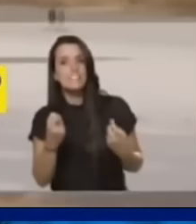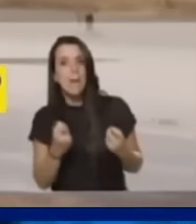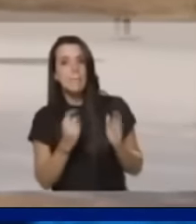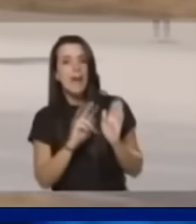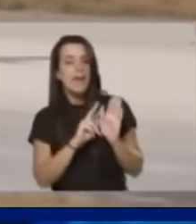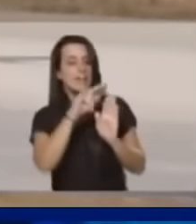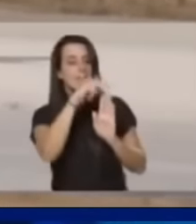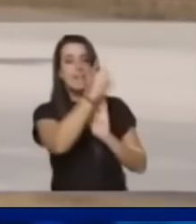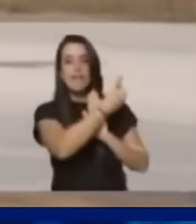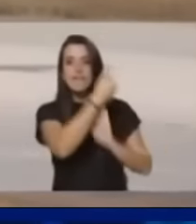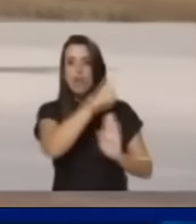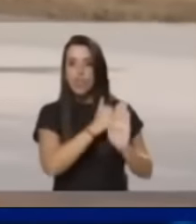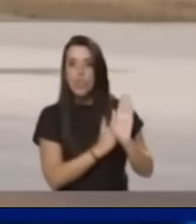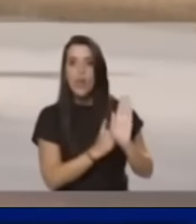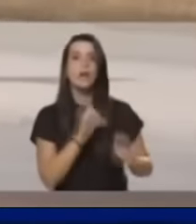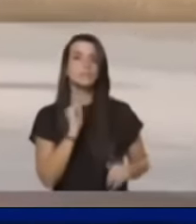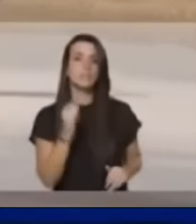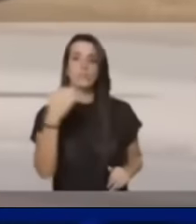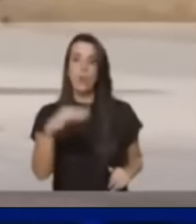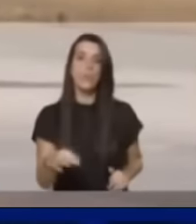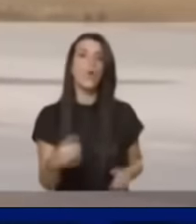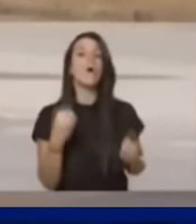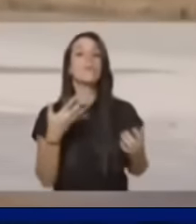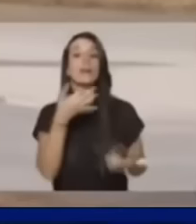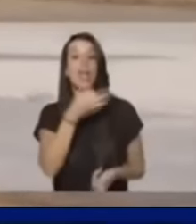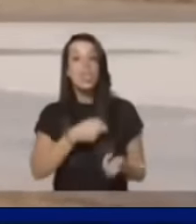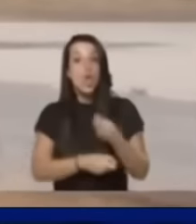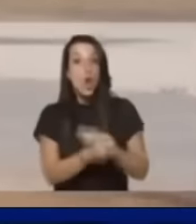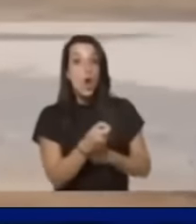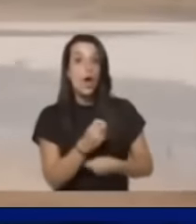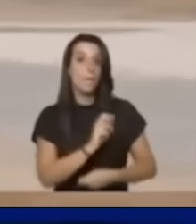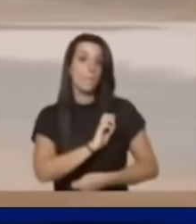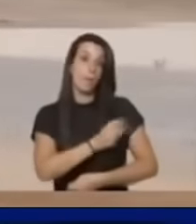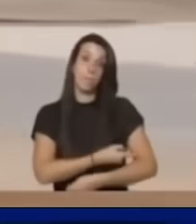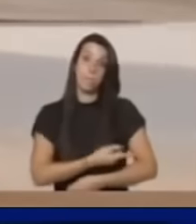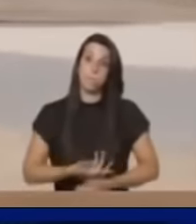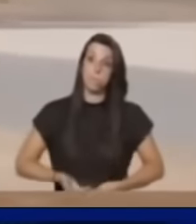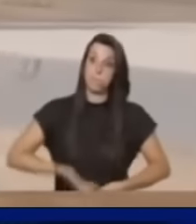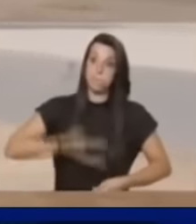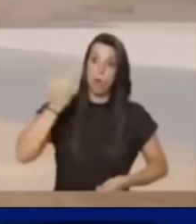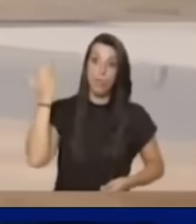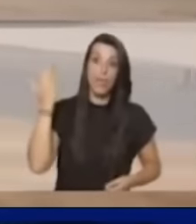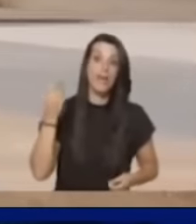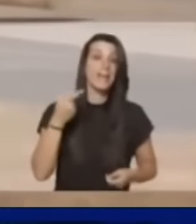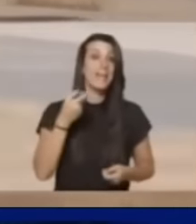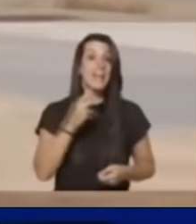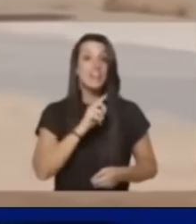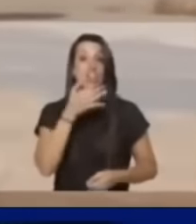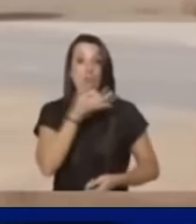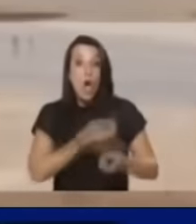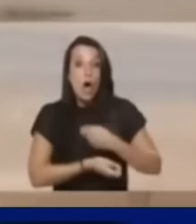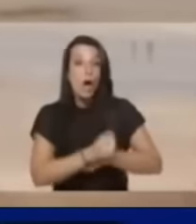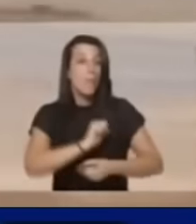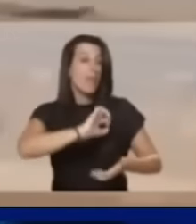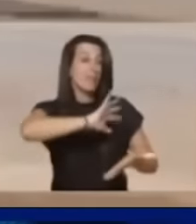fronteras? Sin duda, porque el narcotráfico es mucho más poderoso que eso y tiene un poder de destrucción de la